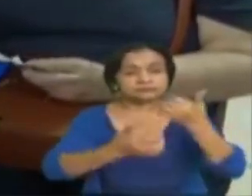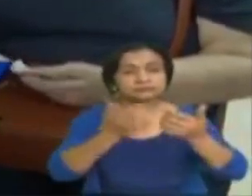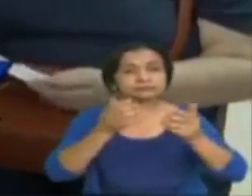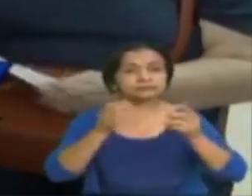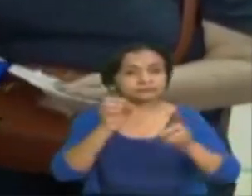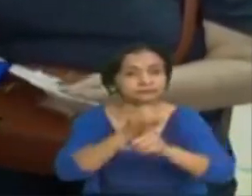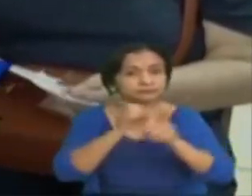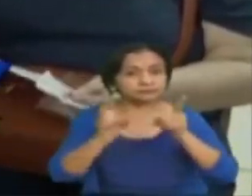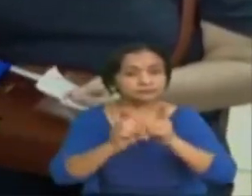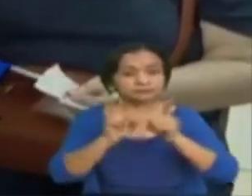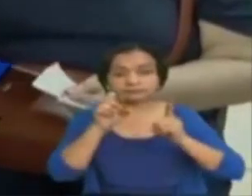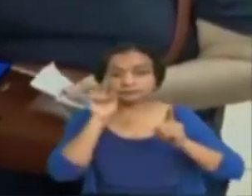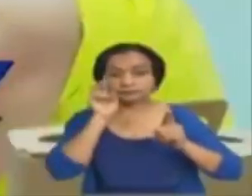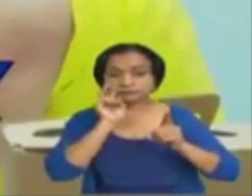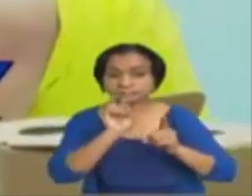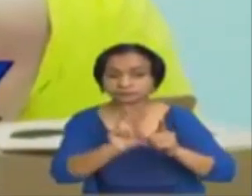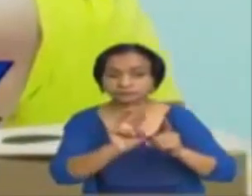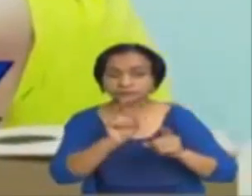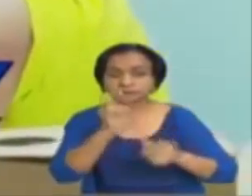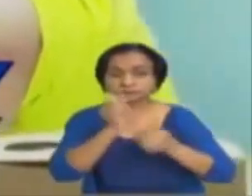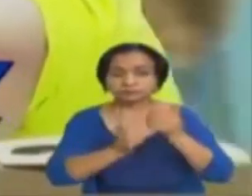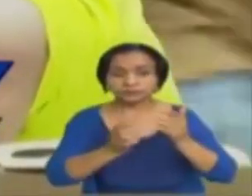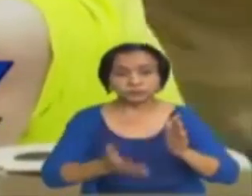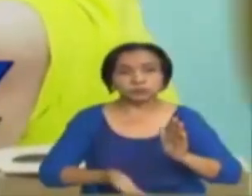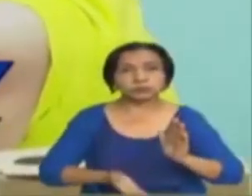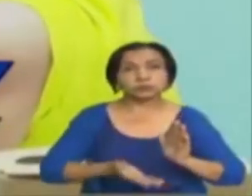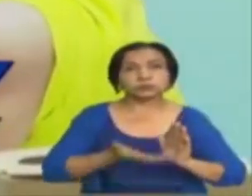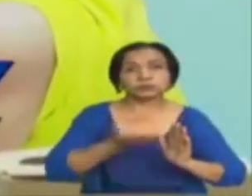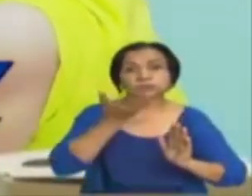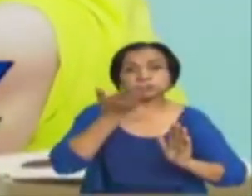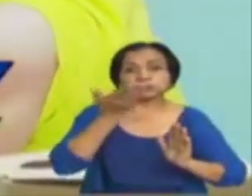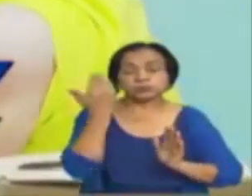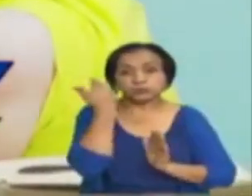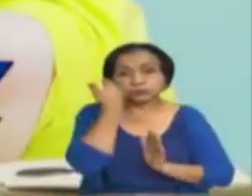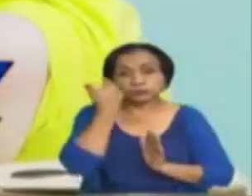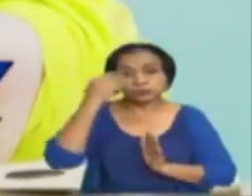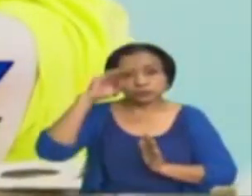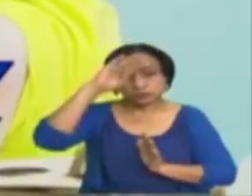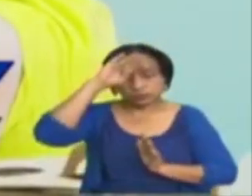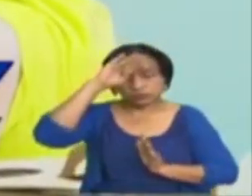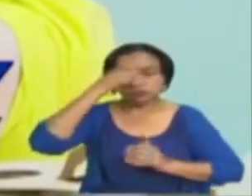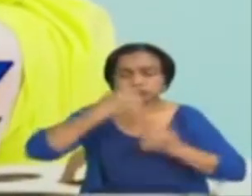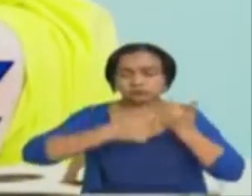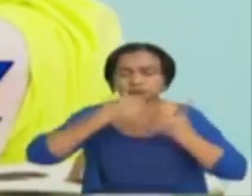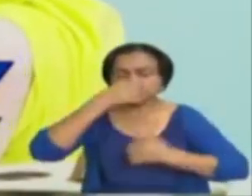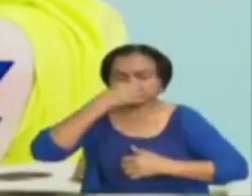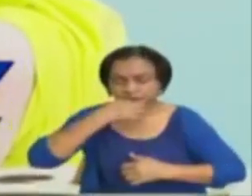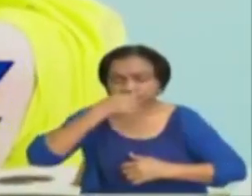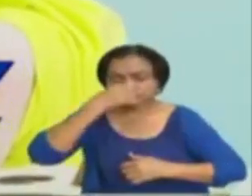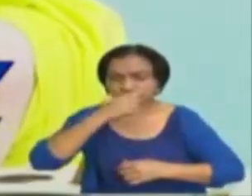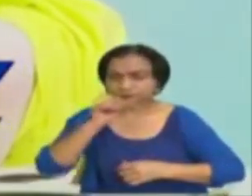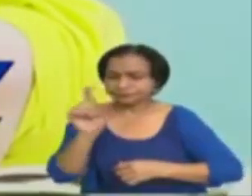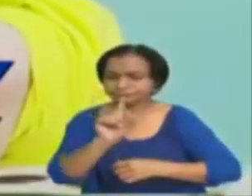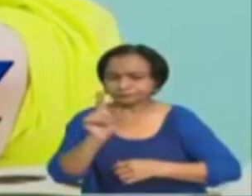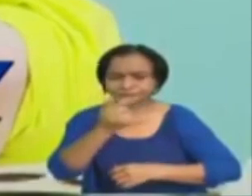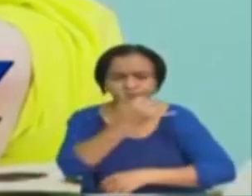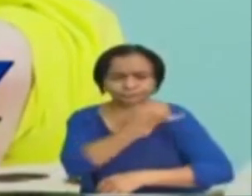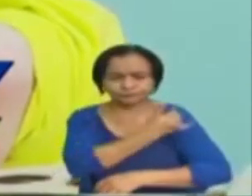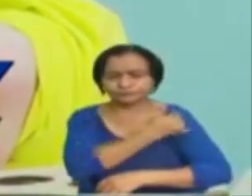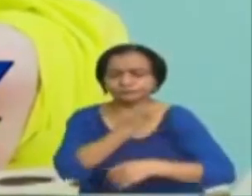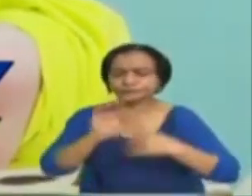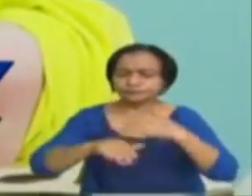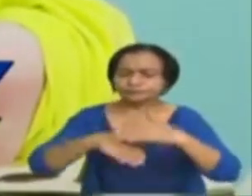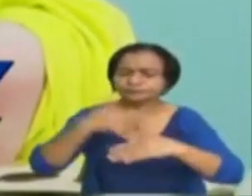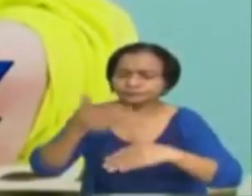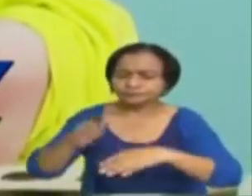Santa Rosa del Peñón, Casa Comunal de Santa Rosa del Peñón, 8 de la mañana. Y el Jicaral, 1 de la